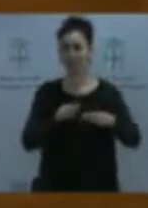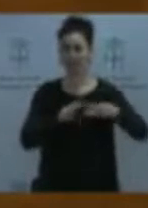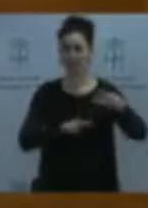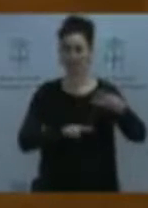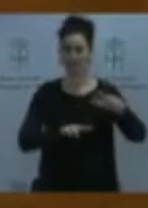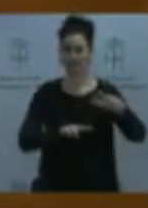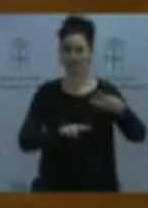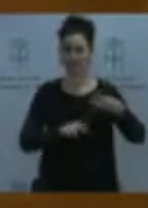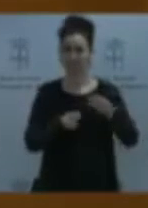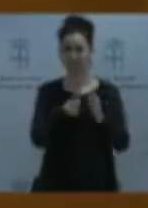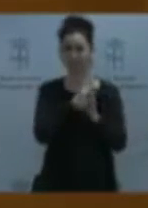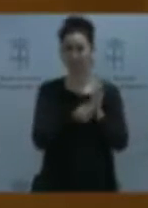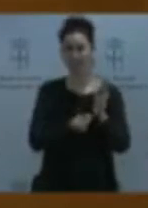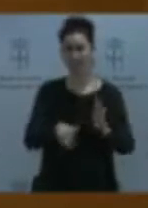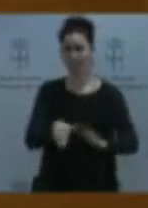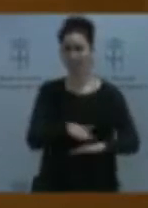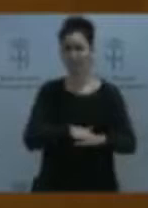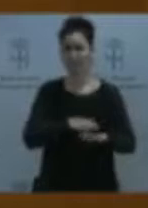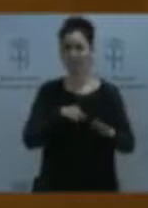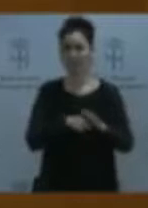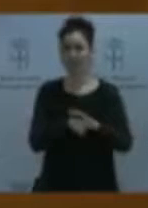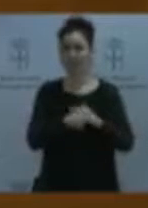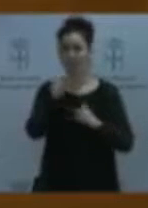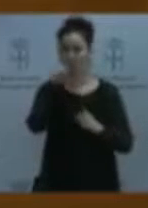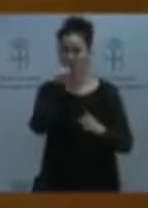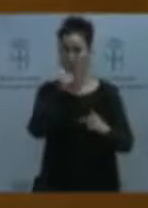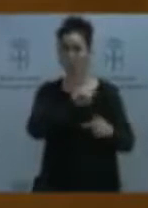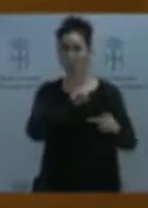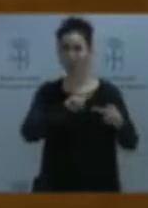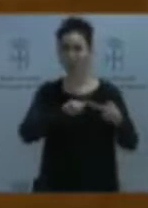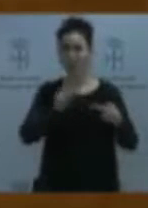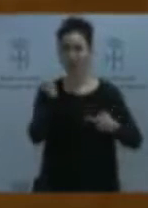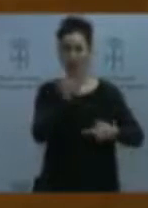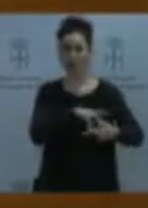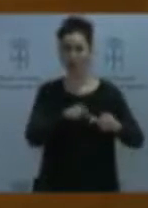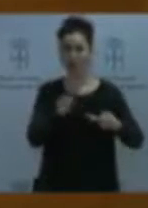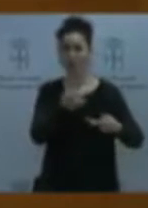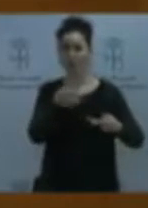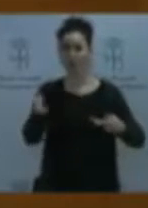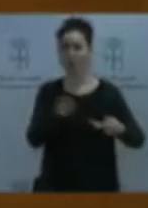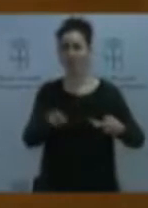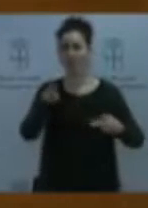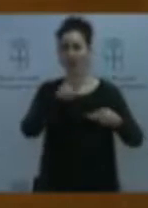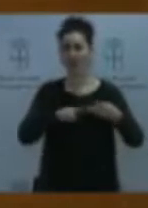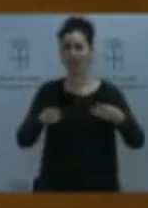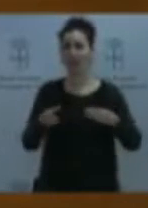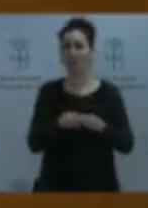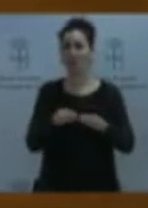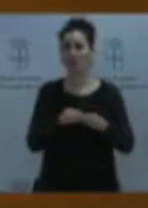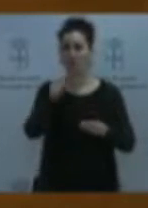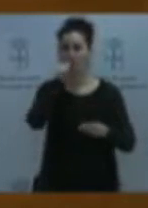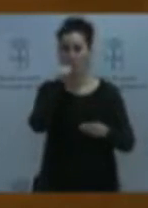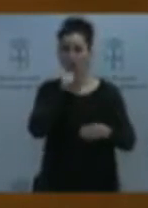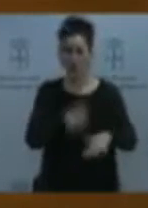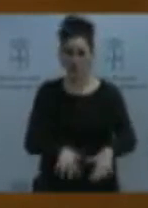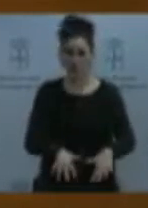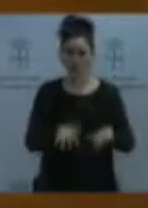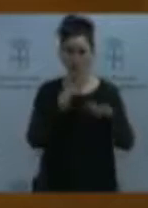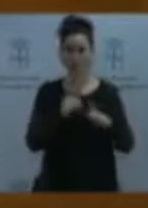agua, que son el principio de ahorro, de eficiencia y de reutilización de las aguas que tenemos en Asturias.